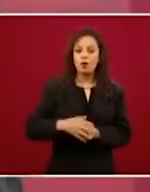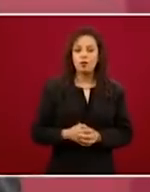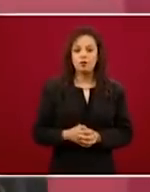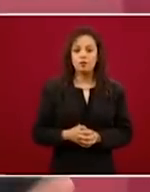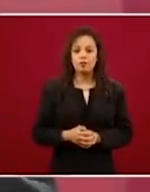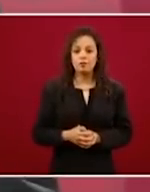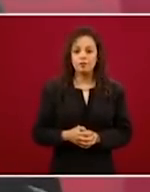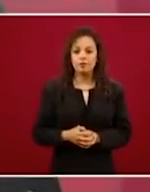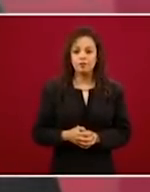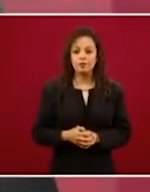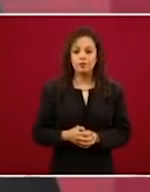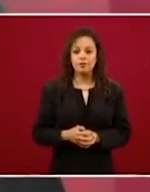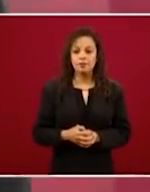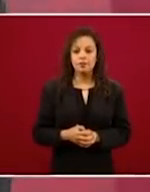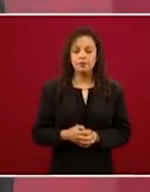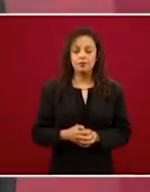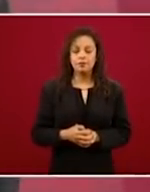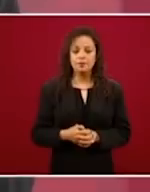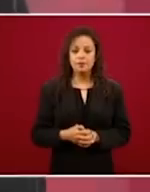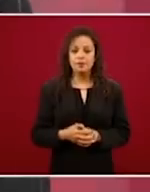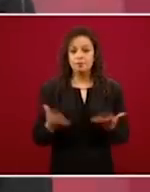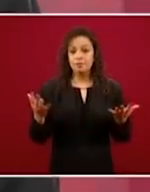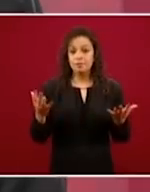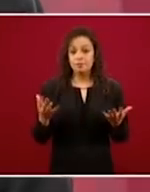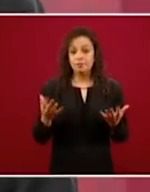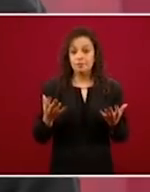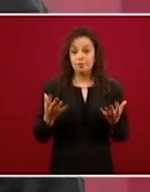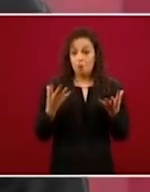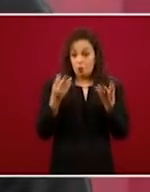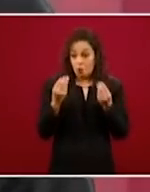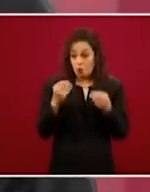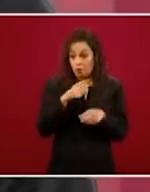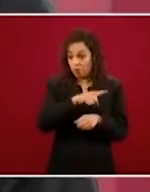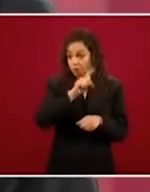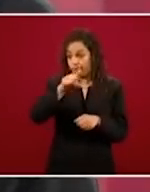muchos sin especialistas